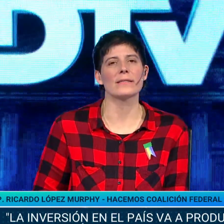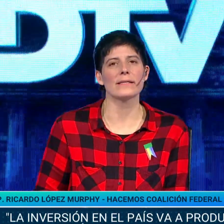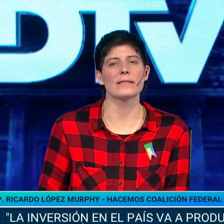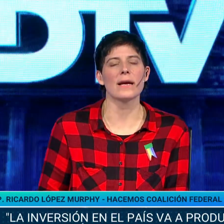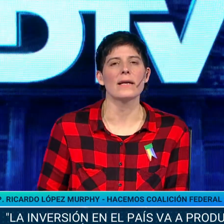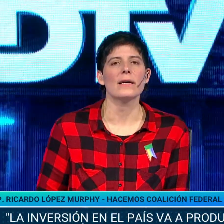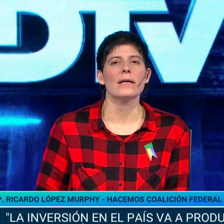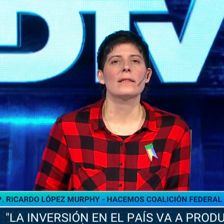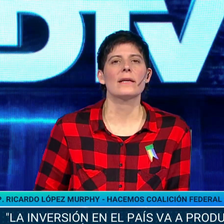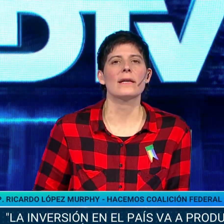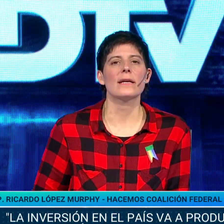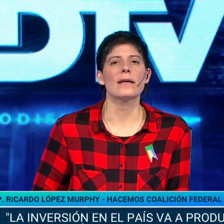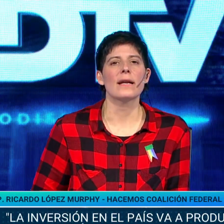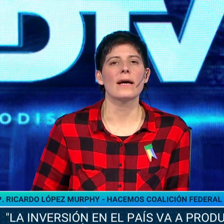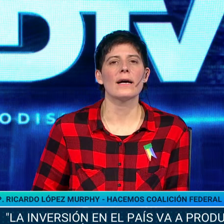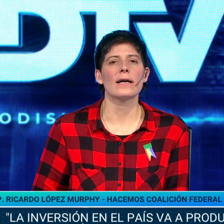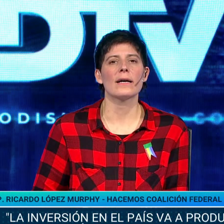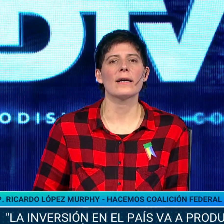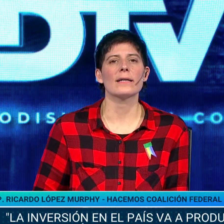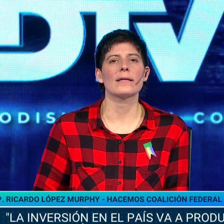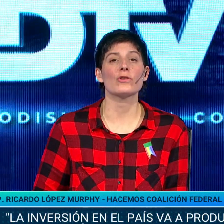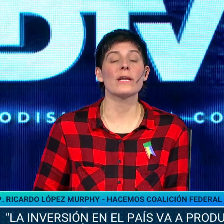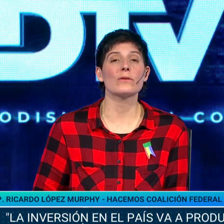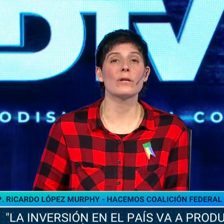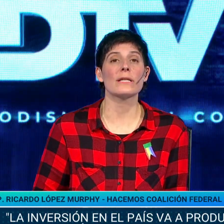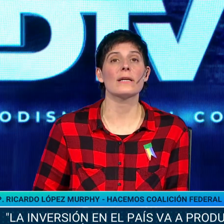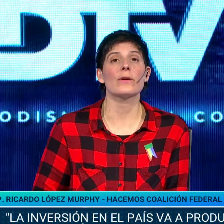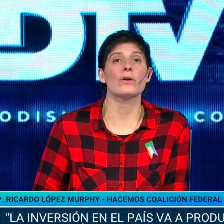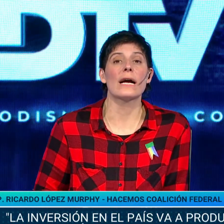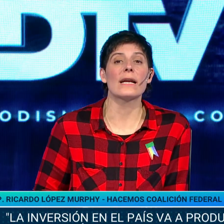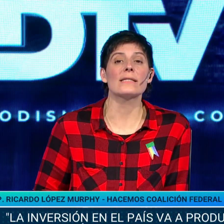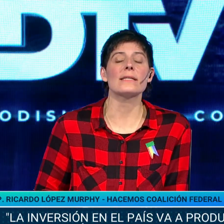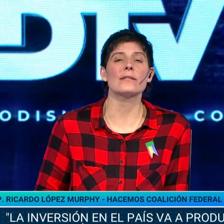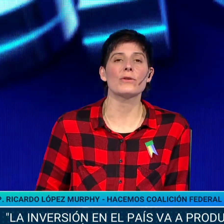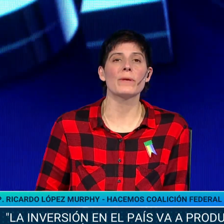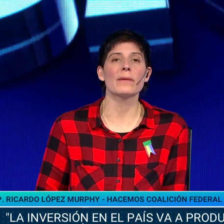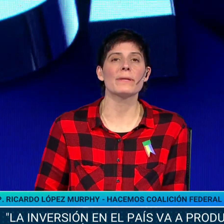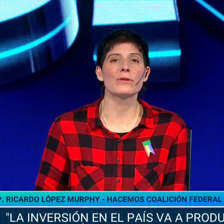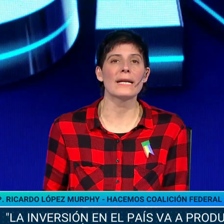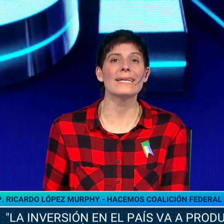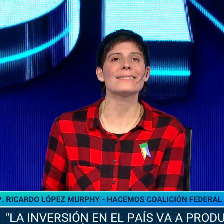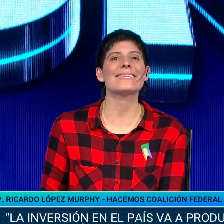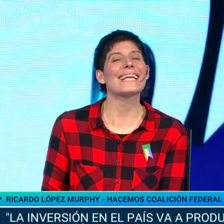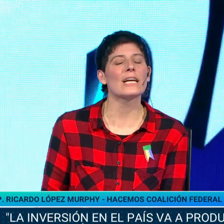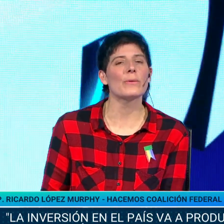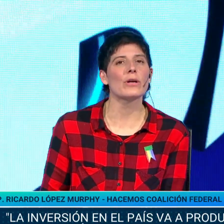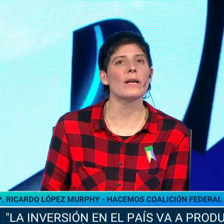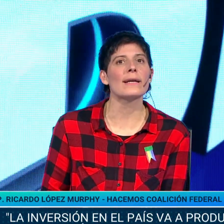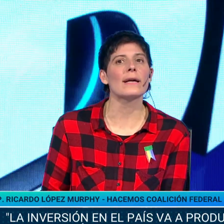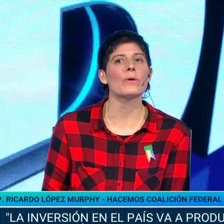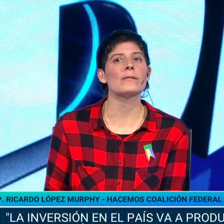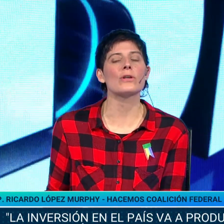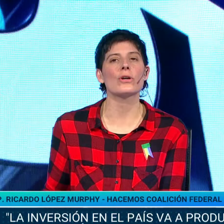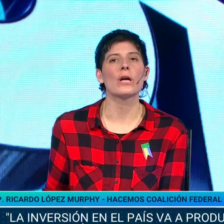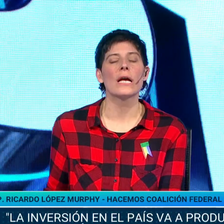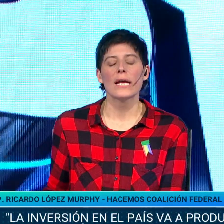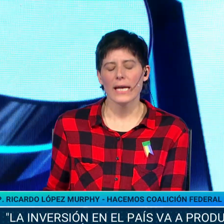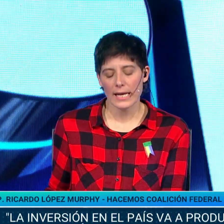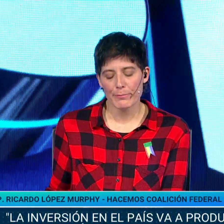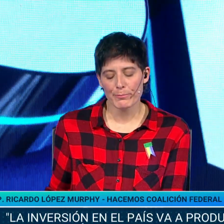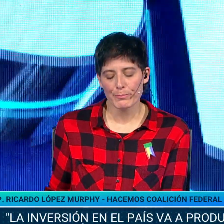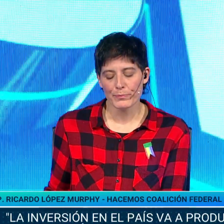con la insistencia de los artículos que tienen que ver con ganancias y con bienes personales, tiene que ver con la